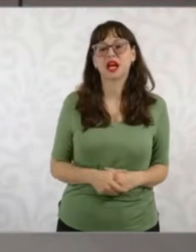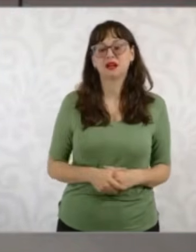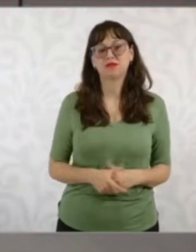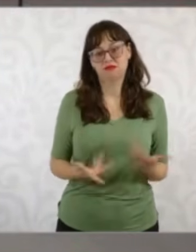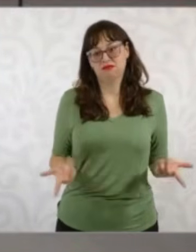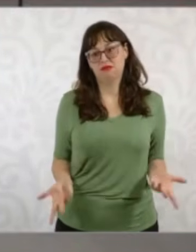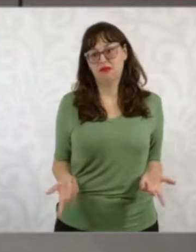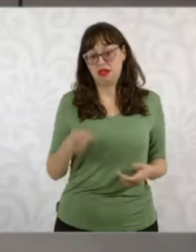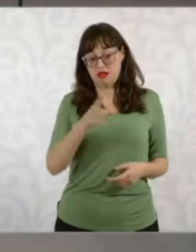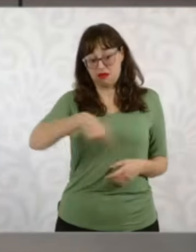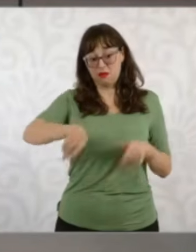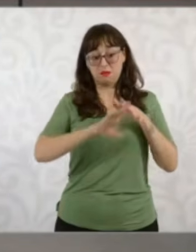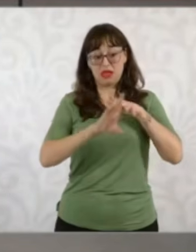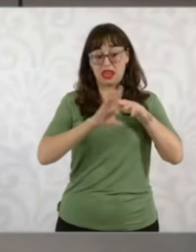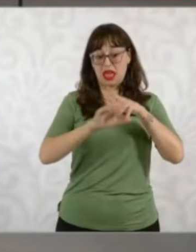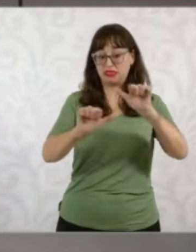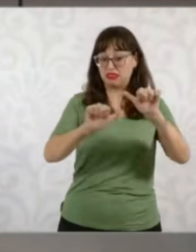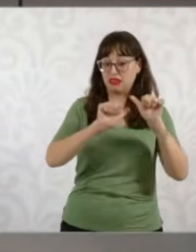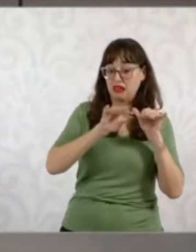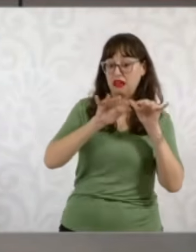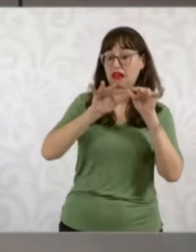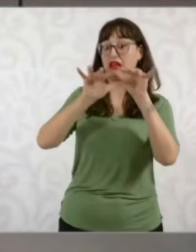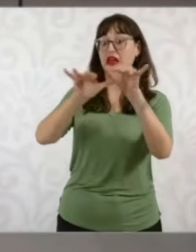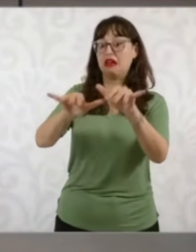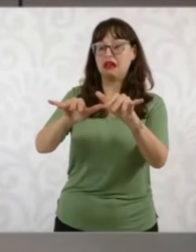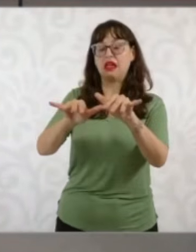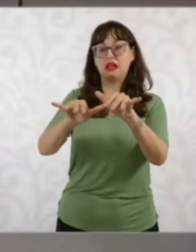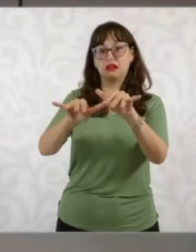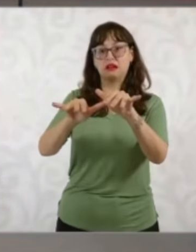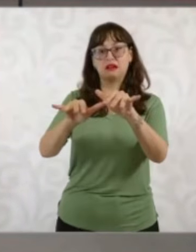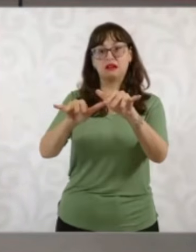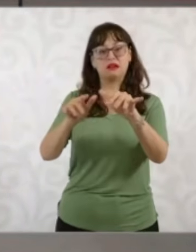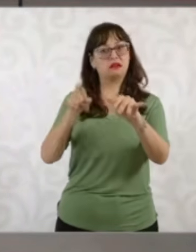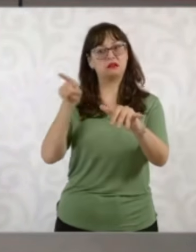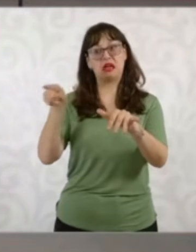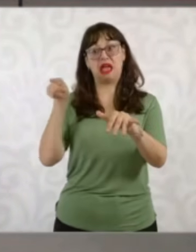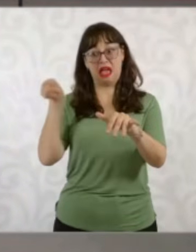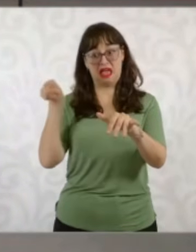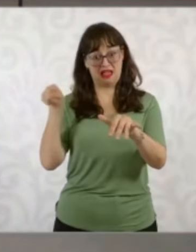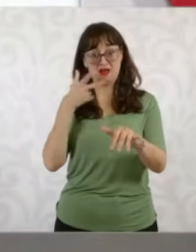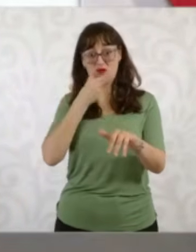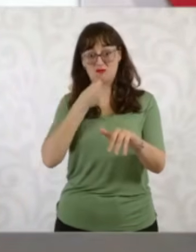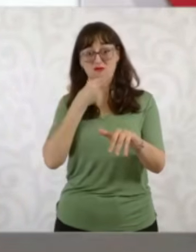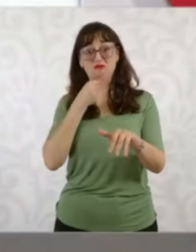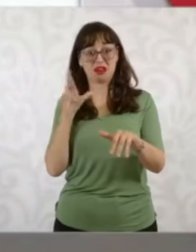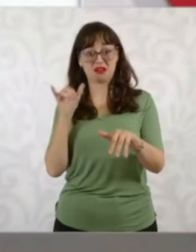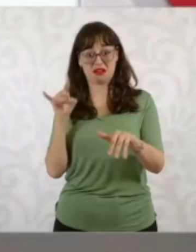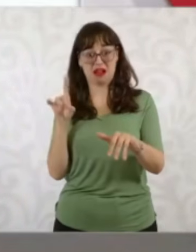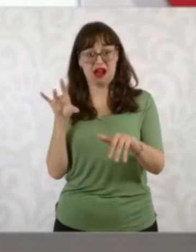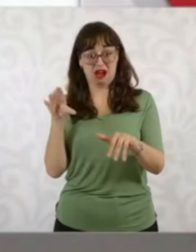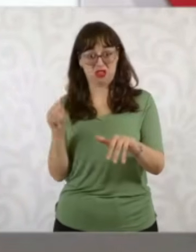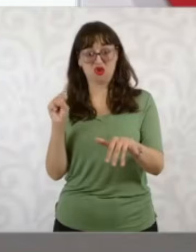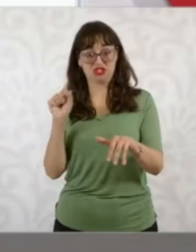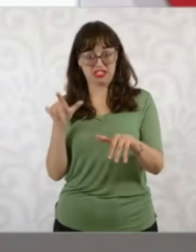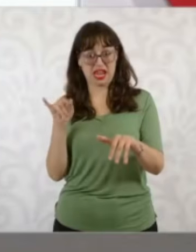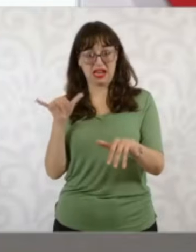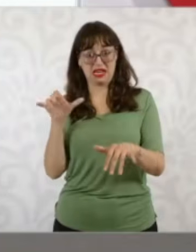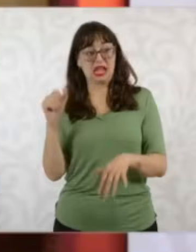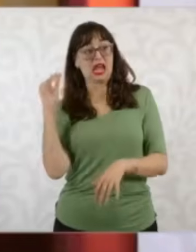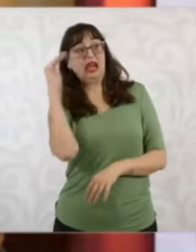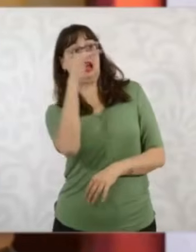un llamado a ICE para que acudiera a